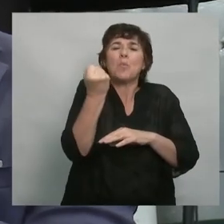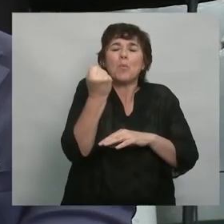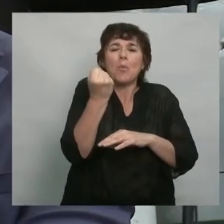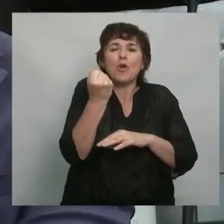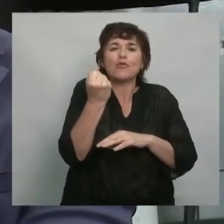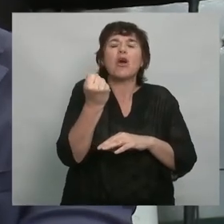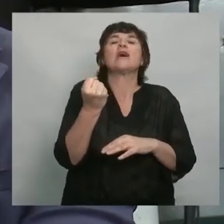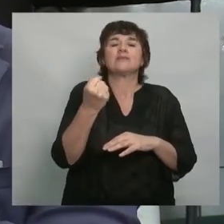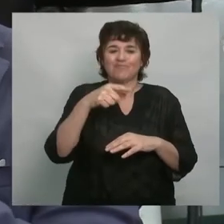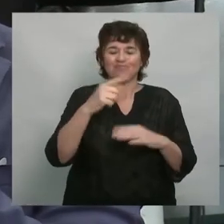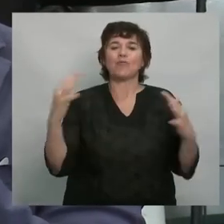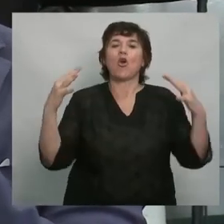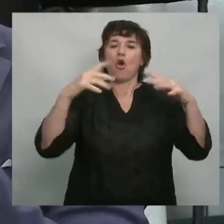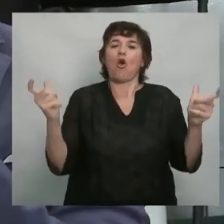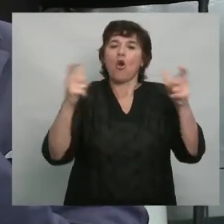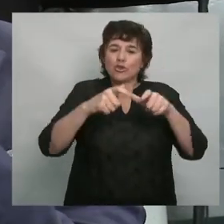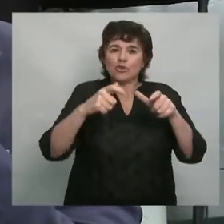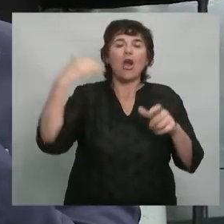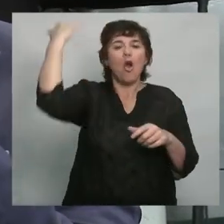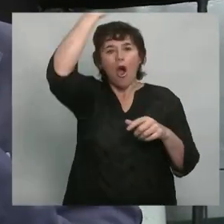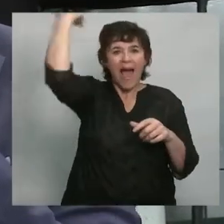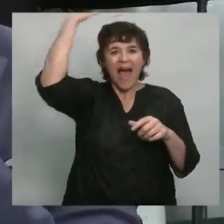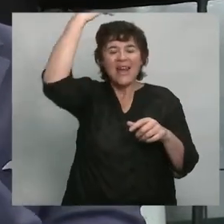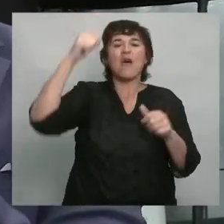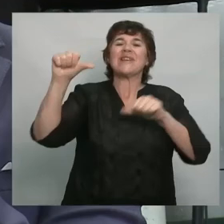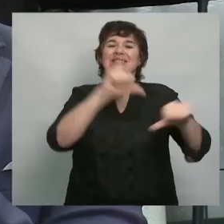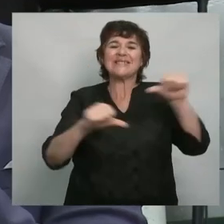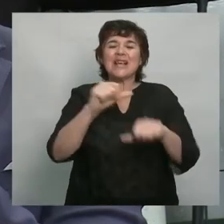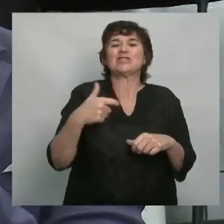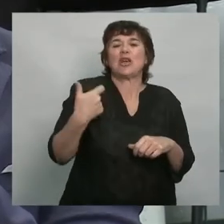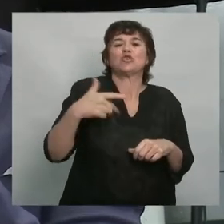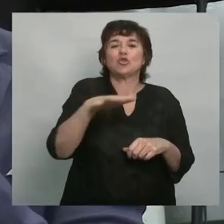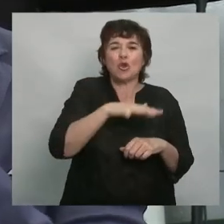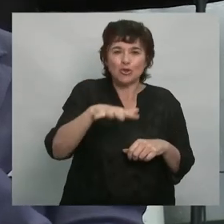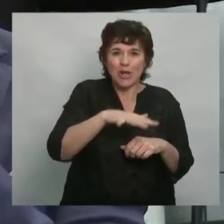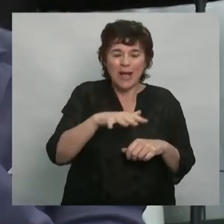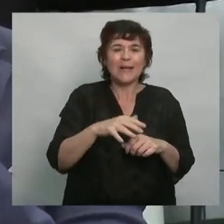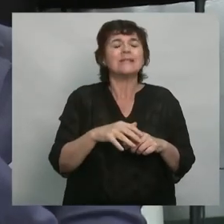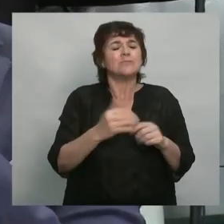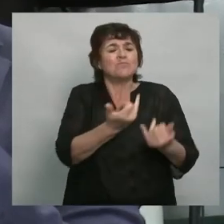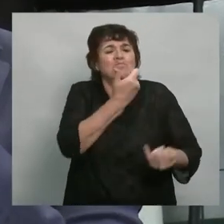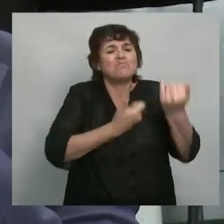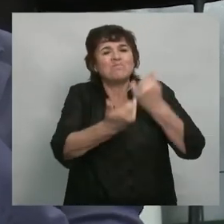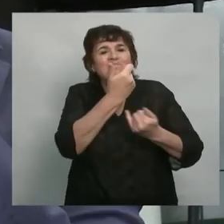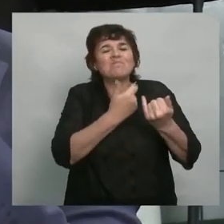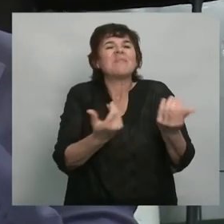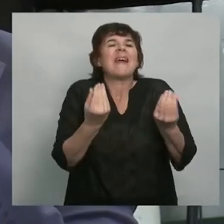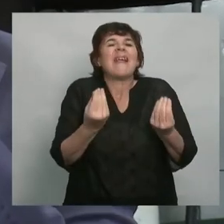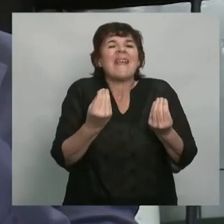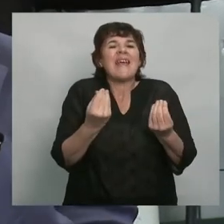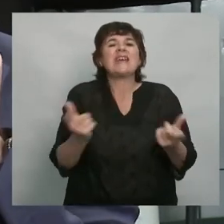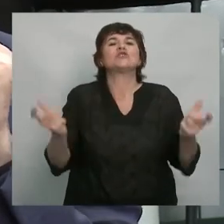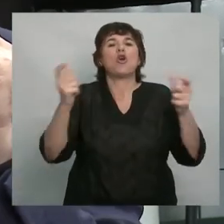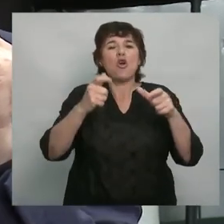del Consejo Árabe de Ciencias Sociales y para que nos cuente qué es el Consejo Árabe de